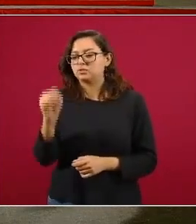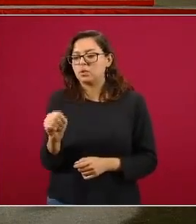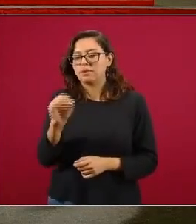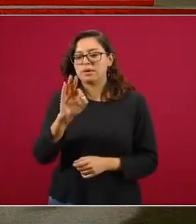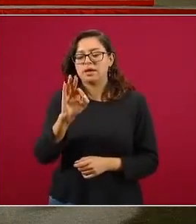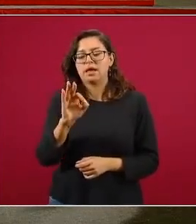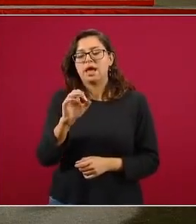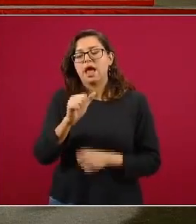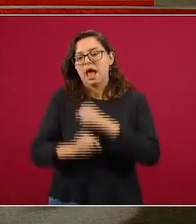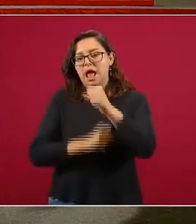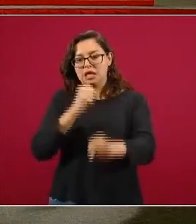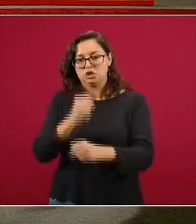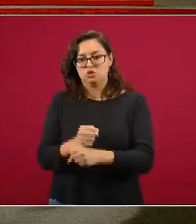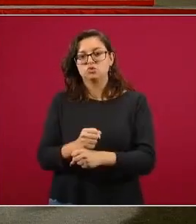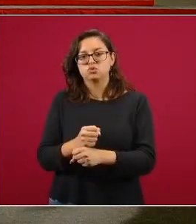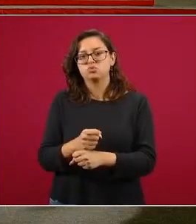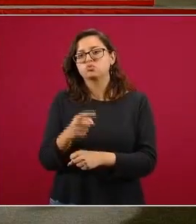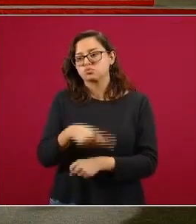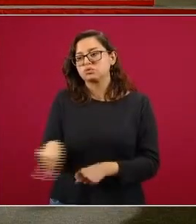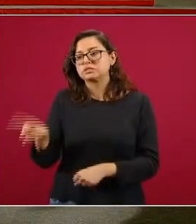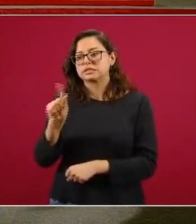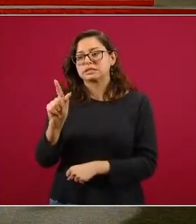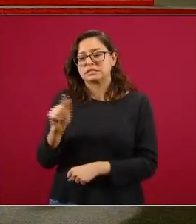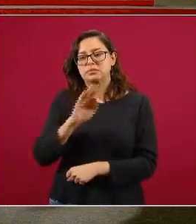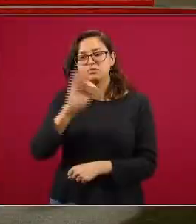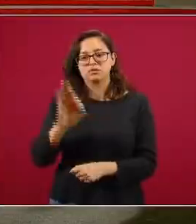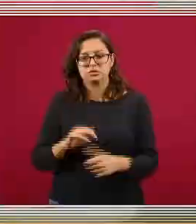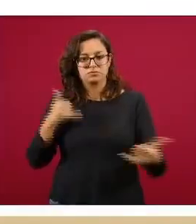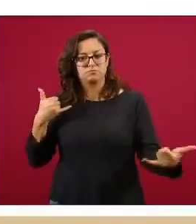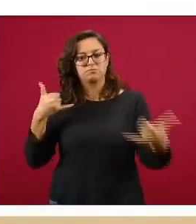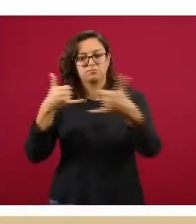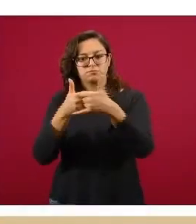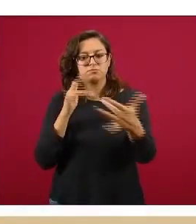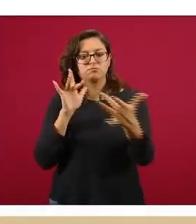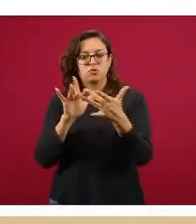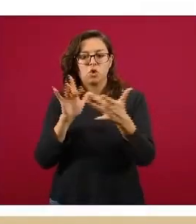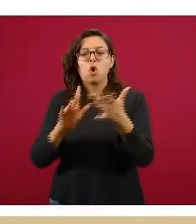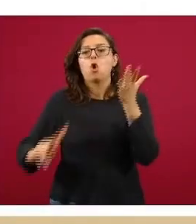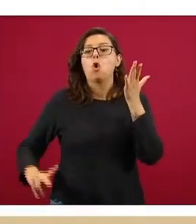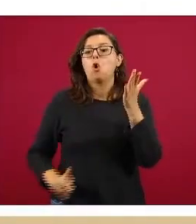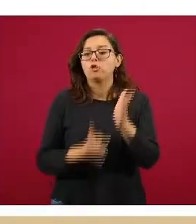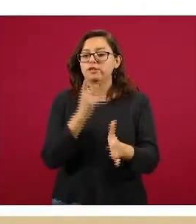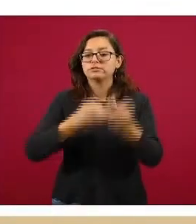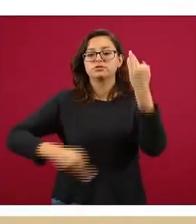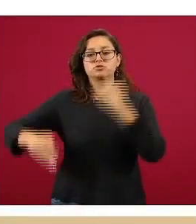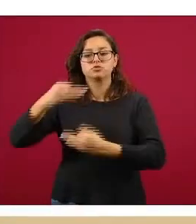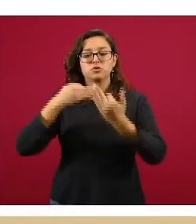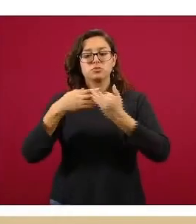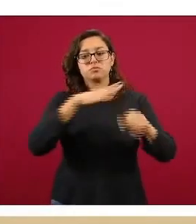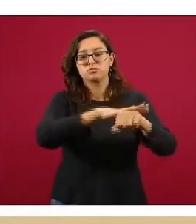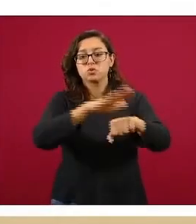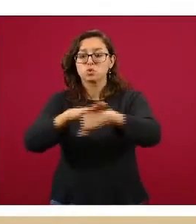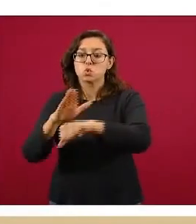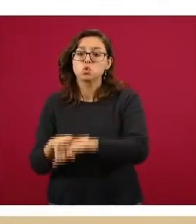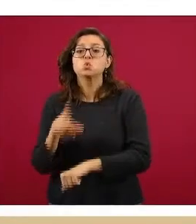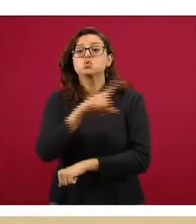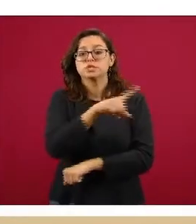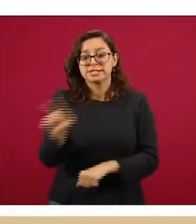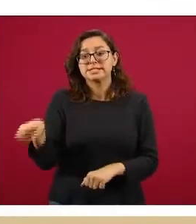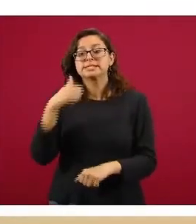de las personas que están recurriendo a este contacto. Nuevamente hacemos la invitación a todas las personas jóvenes que